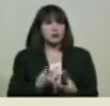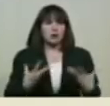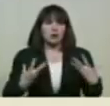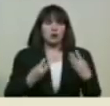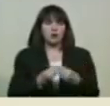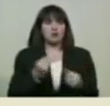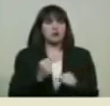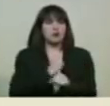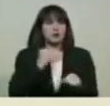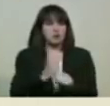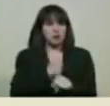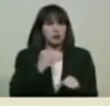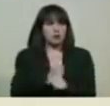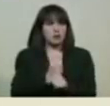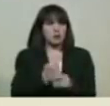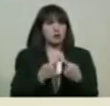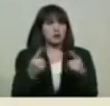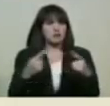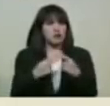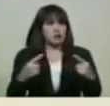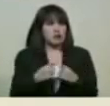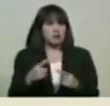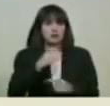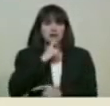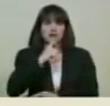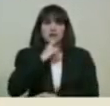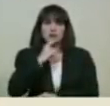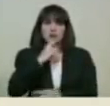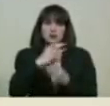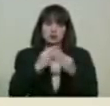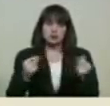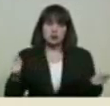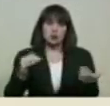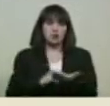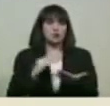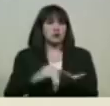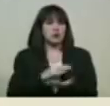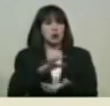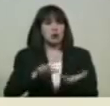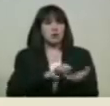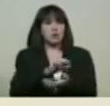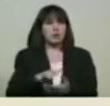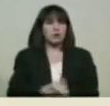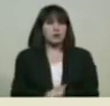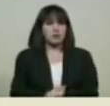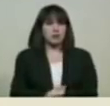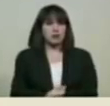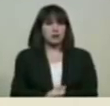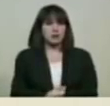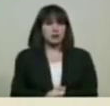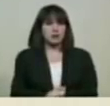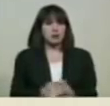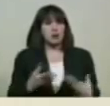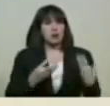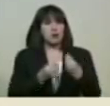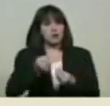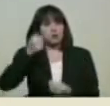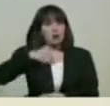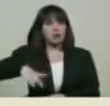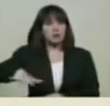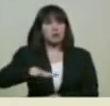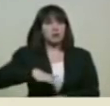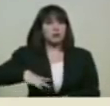posible, superando las dificultades, solucionando los problemas y solucionándolos junto al pueblo. Así